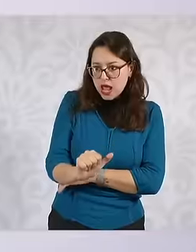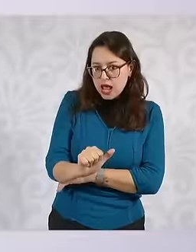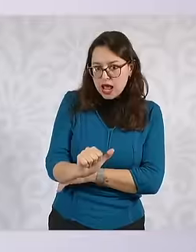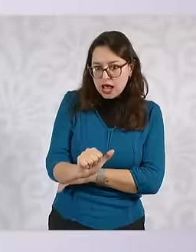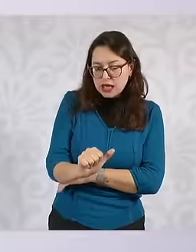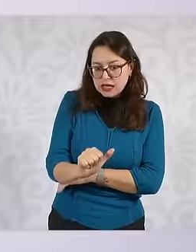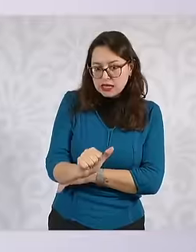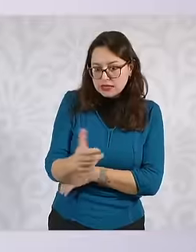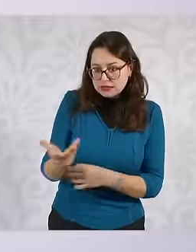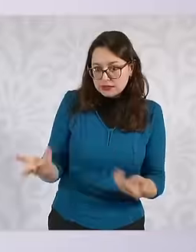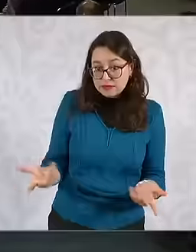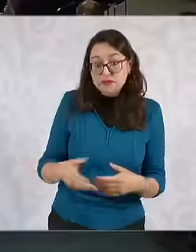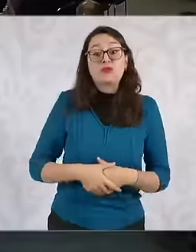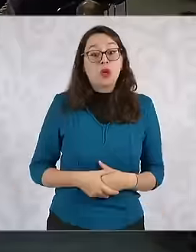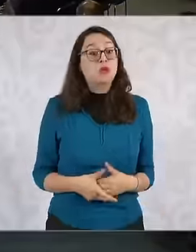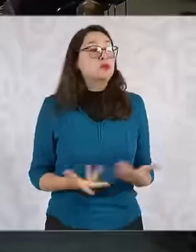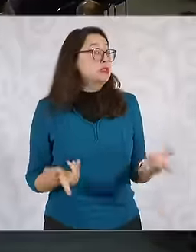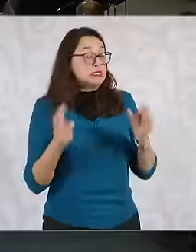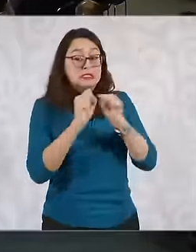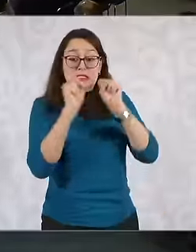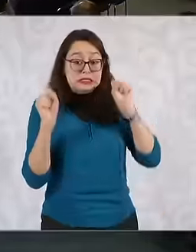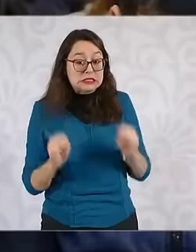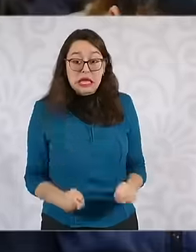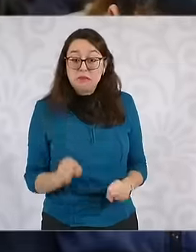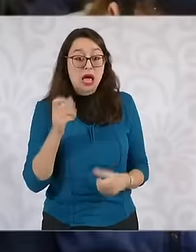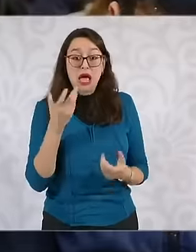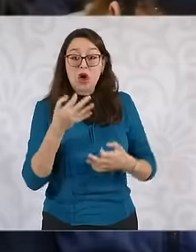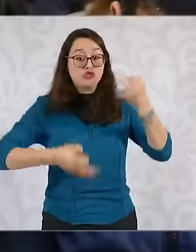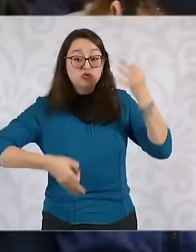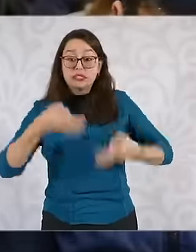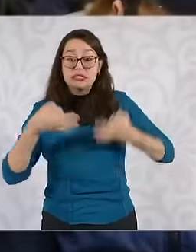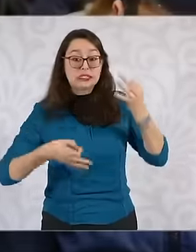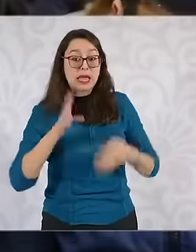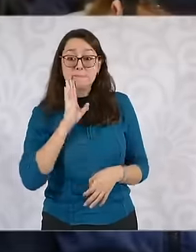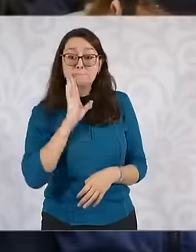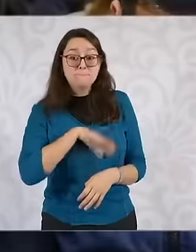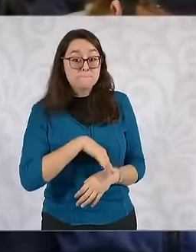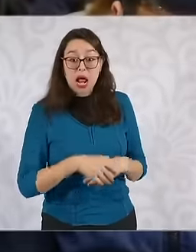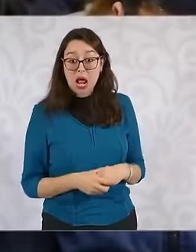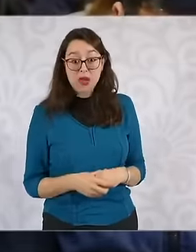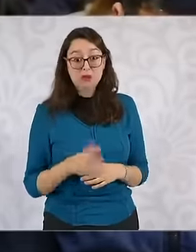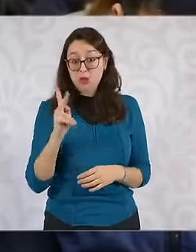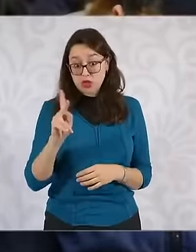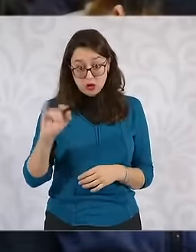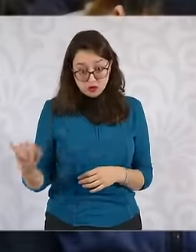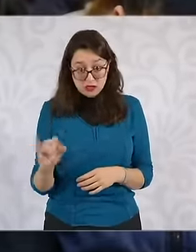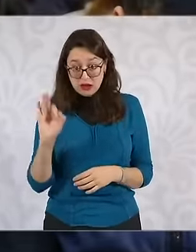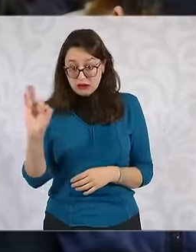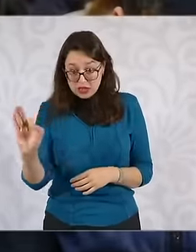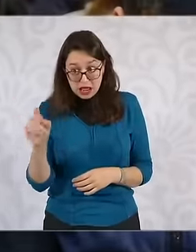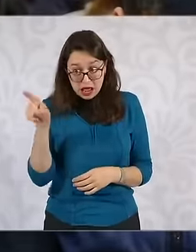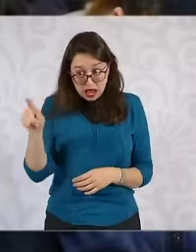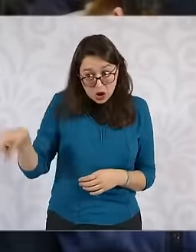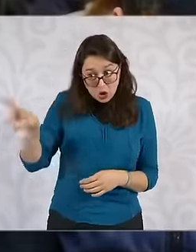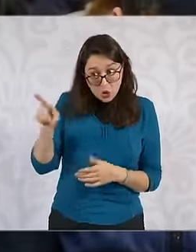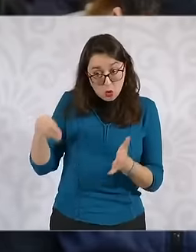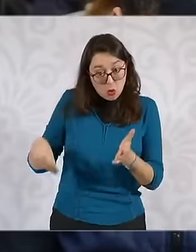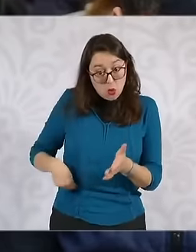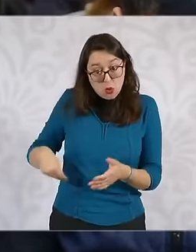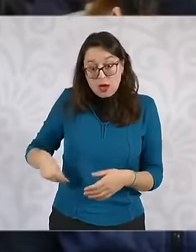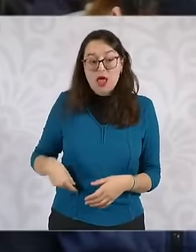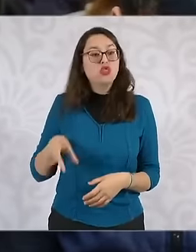Sí, es que todo el sistema de justicia está amañado y no nada más es el Poder Judicial, empieza desde abajo, desde el que te tiene,